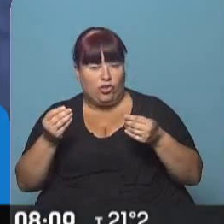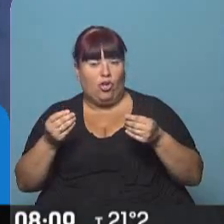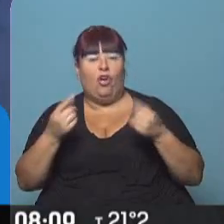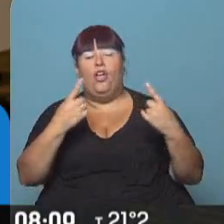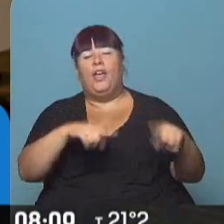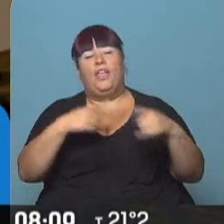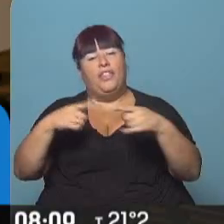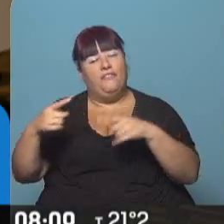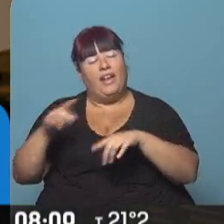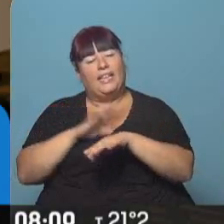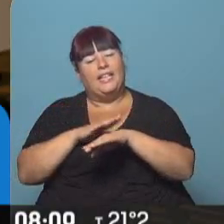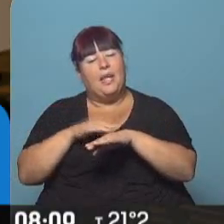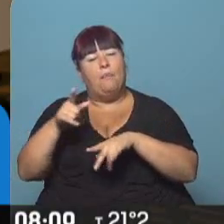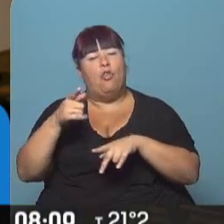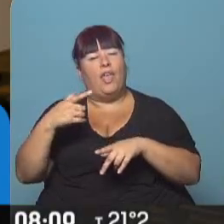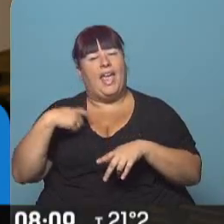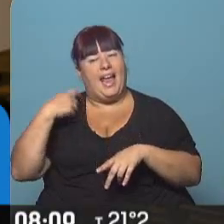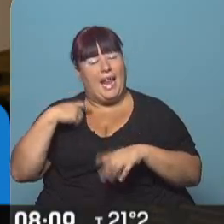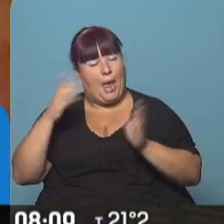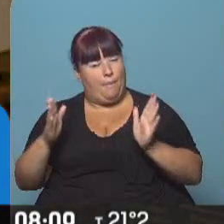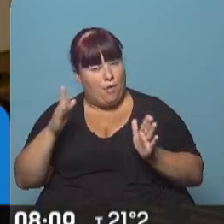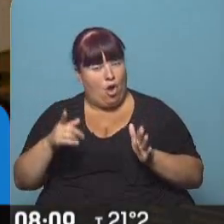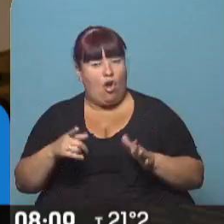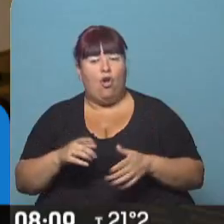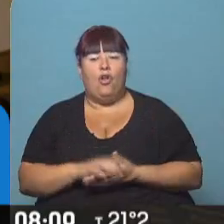distintos tiempos de su gestión gremial